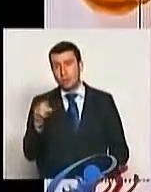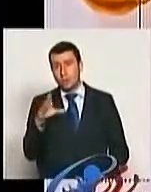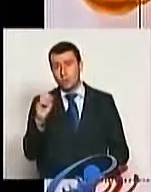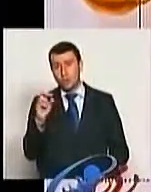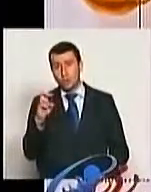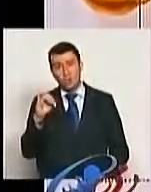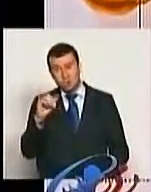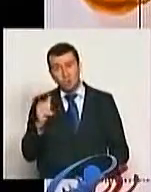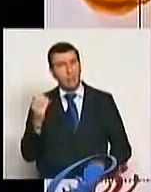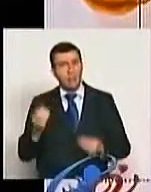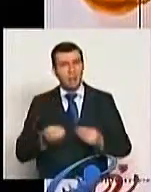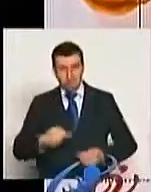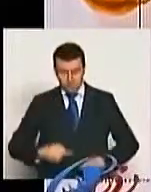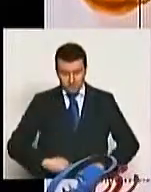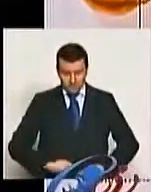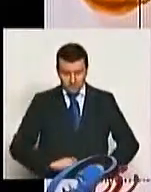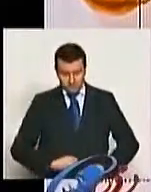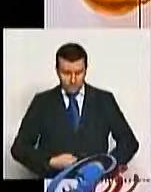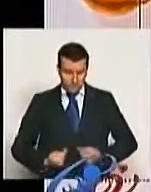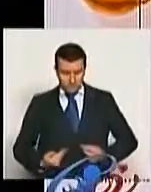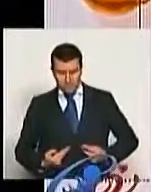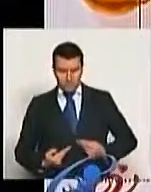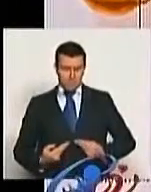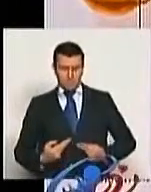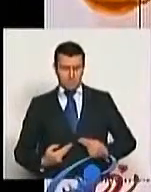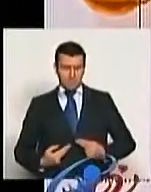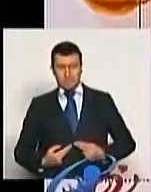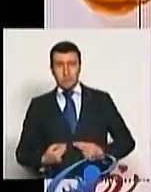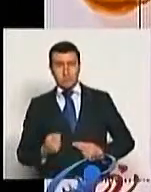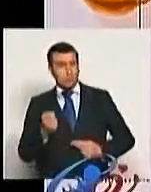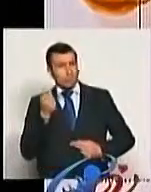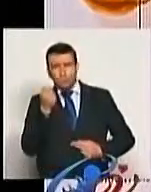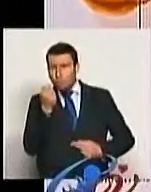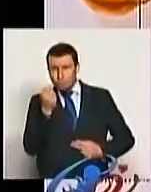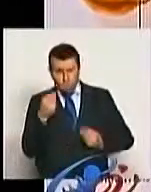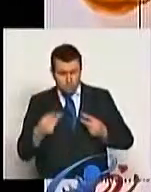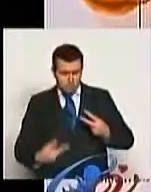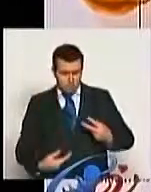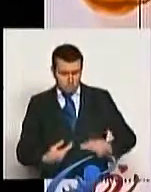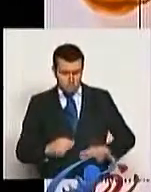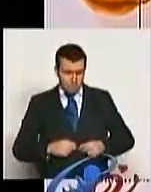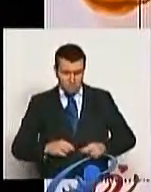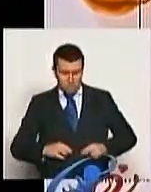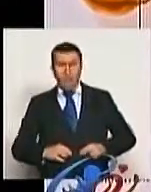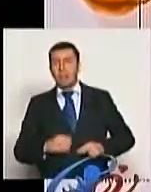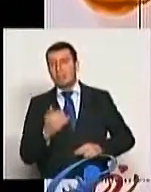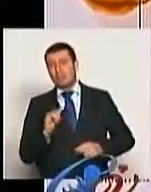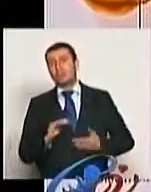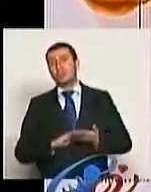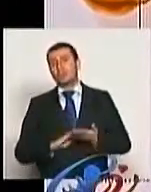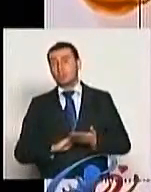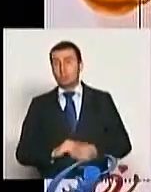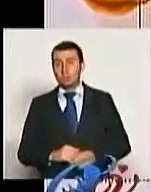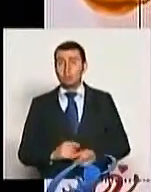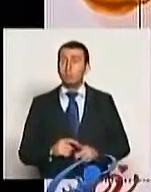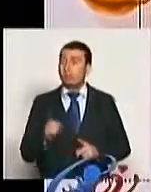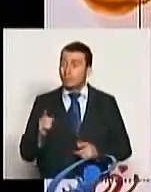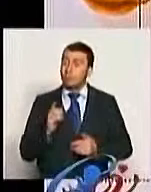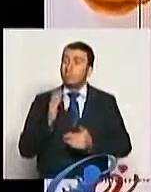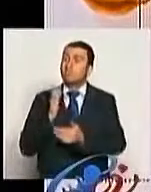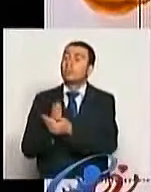con una cámara por el ombligo y hace unas incisiones de 5 milímetros y se resuelve el caso. Ella consultó a su